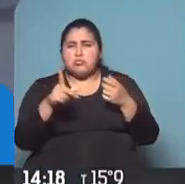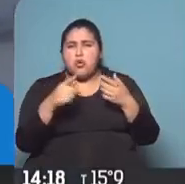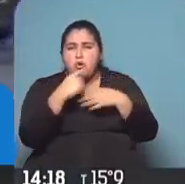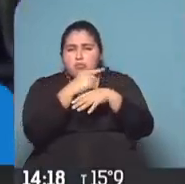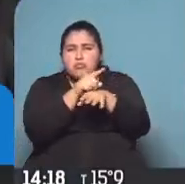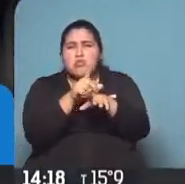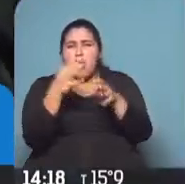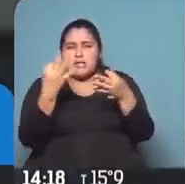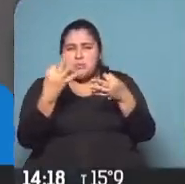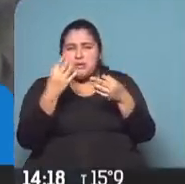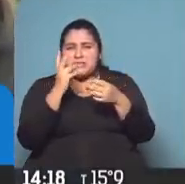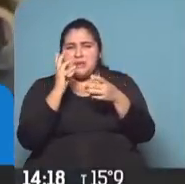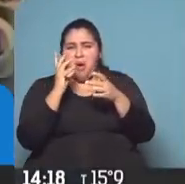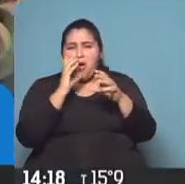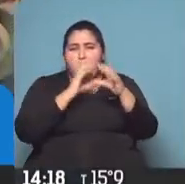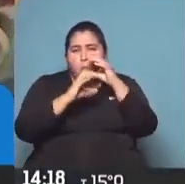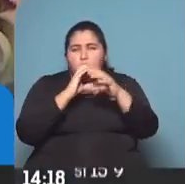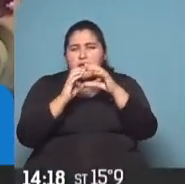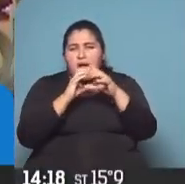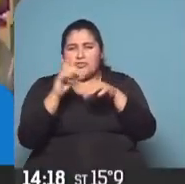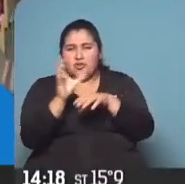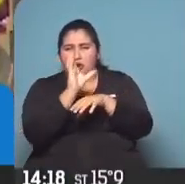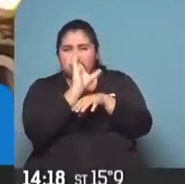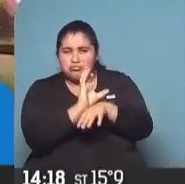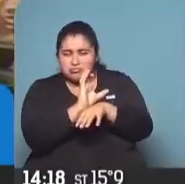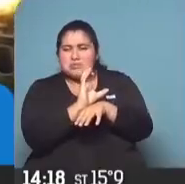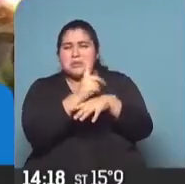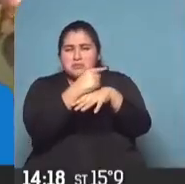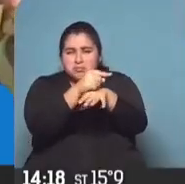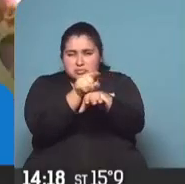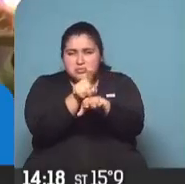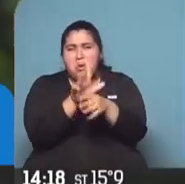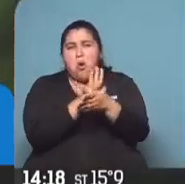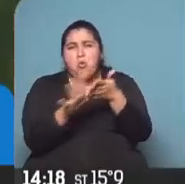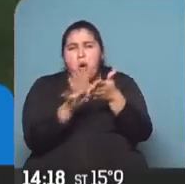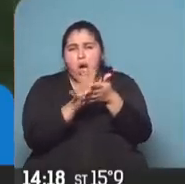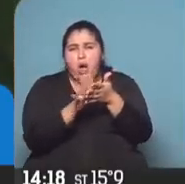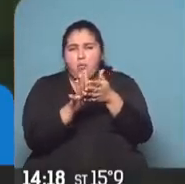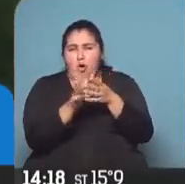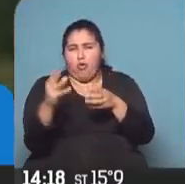comunicaciones material recientemente adquirido